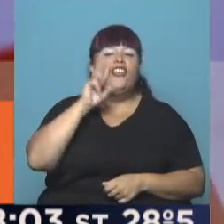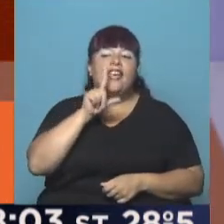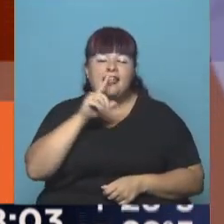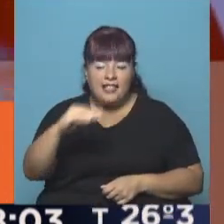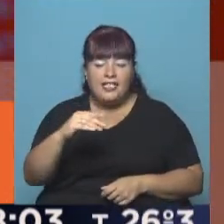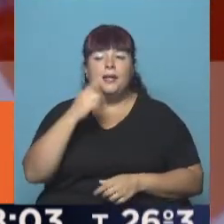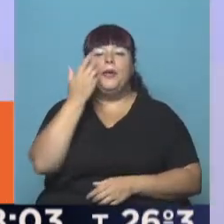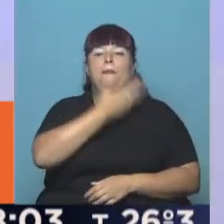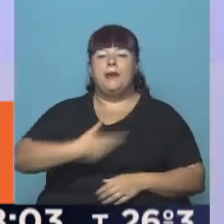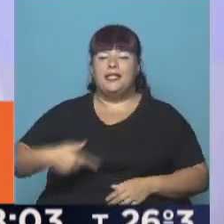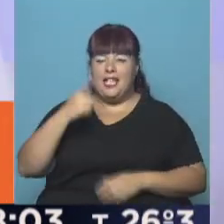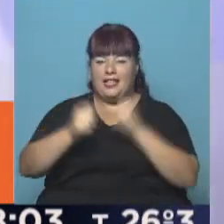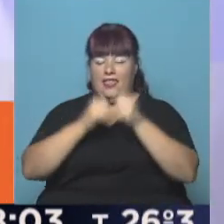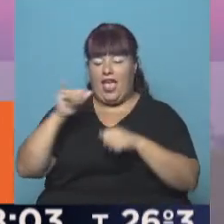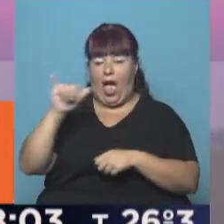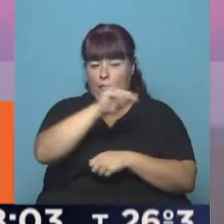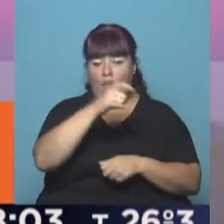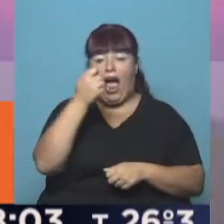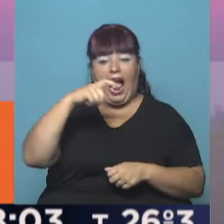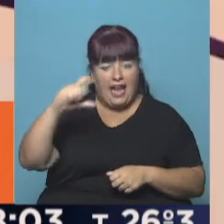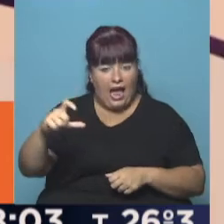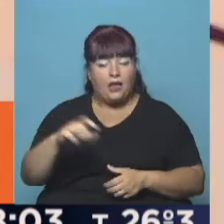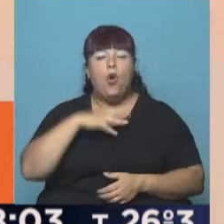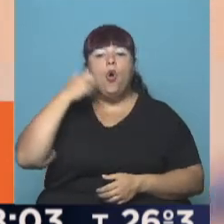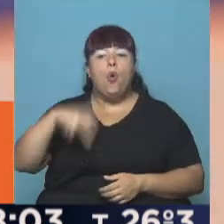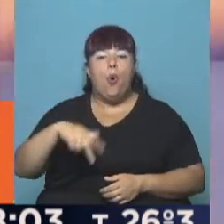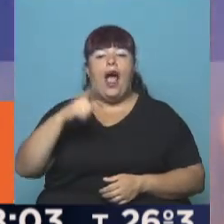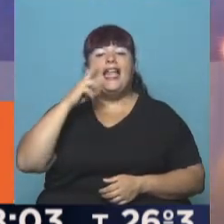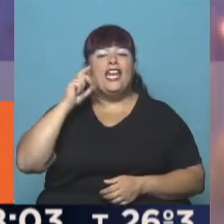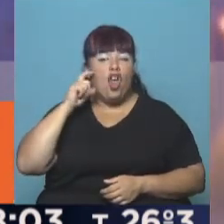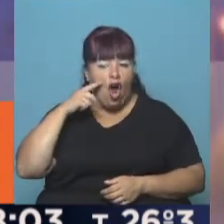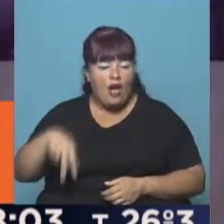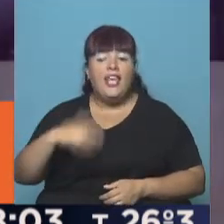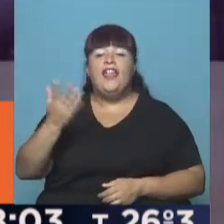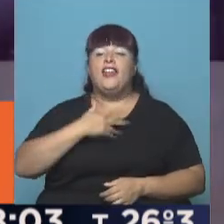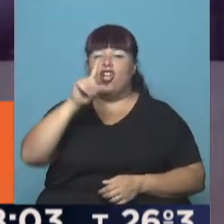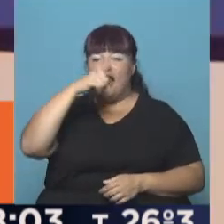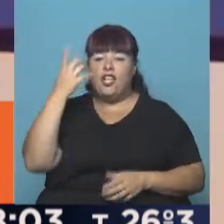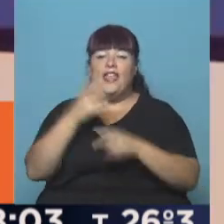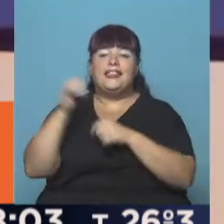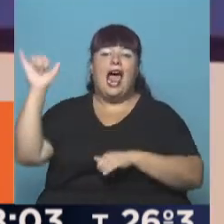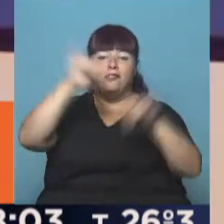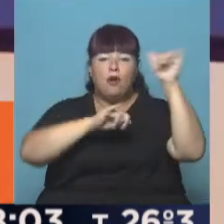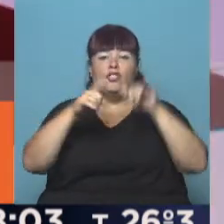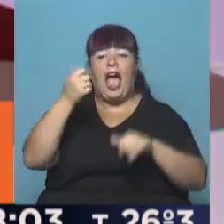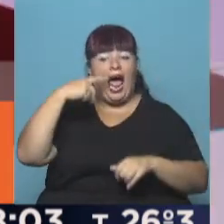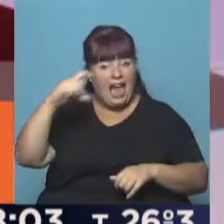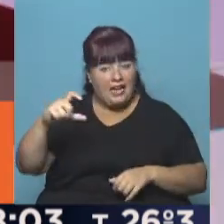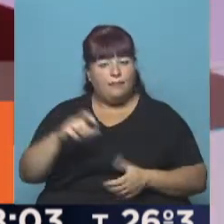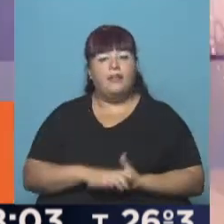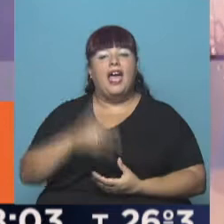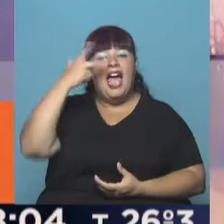titular de Aviación Civil de la Nación, ANAC, Juan Irigoyen, y al director nacional de Transporte Aéreo de la ANAC,